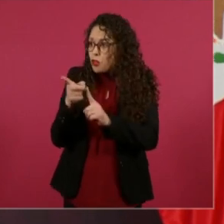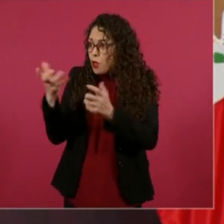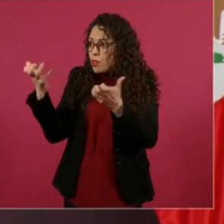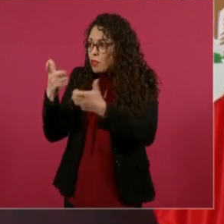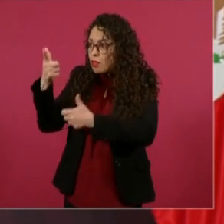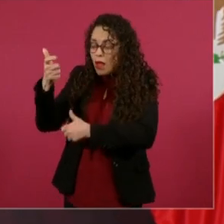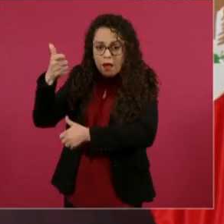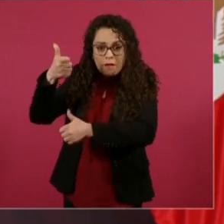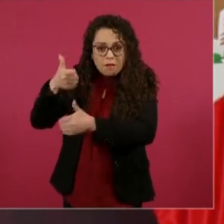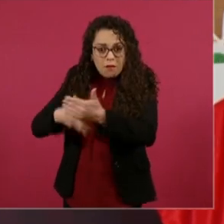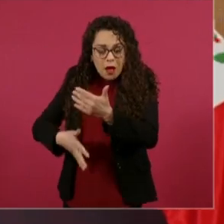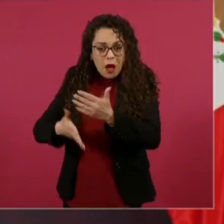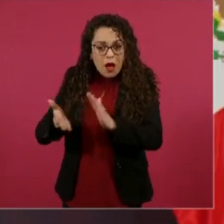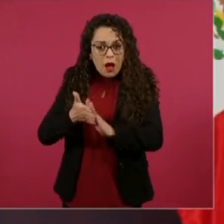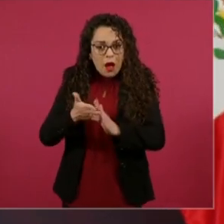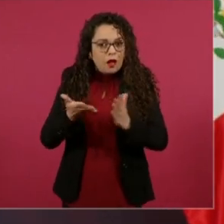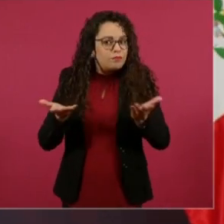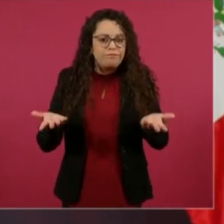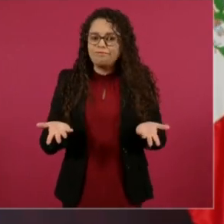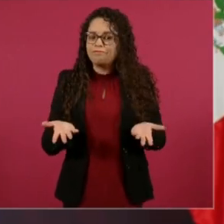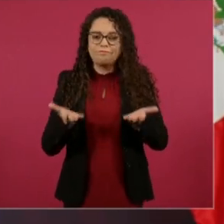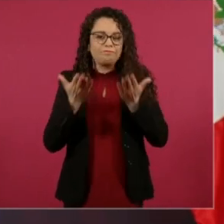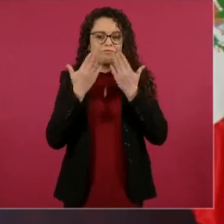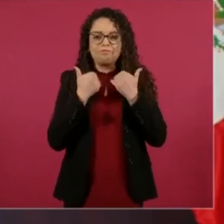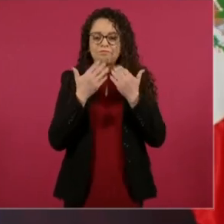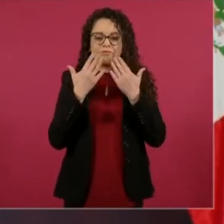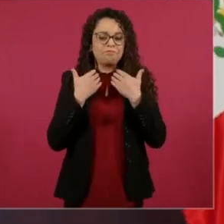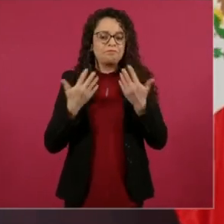O sea, ¿cómo? Si es el dinero del pueblo,